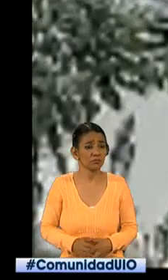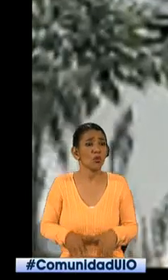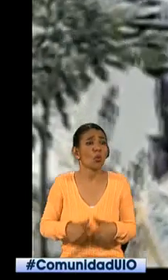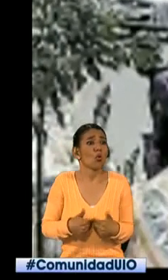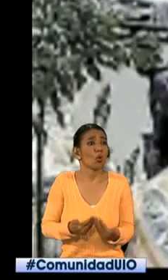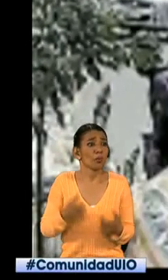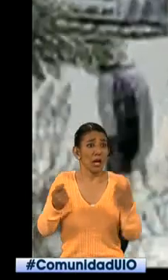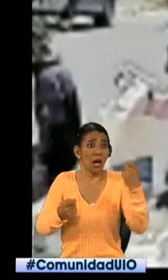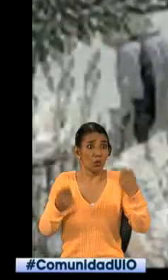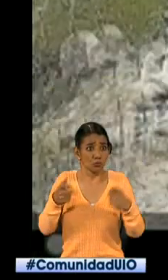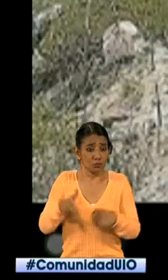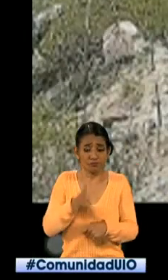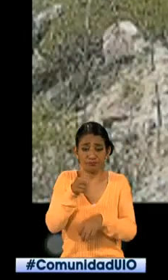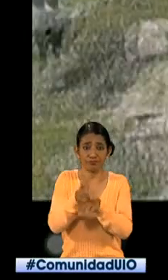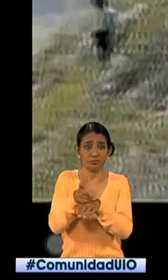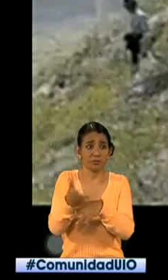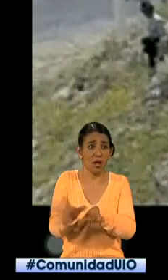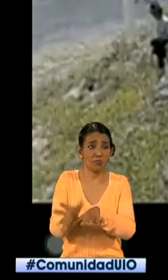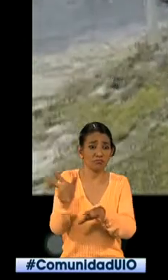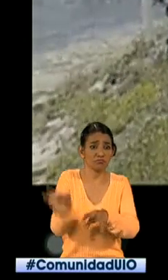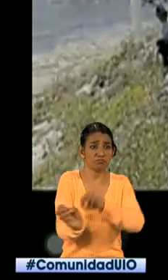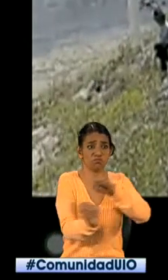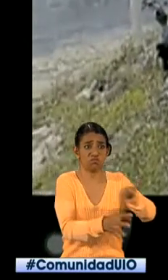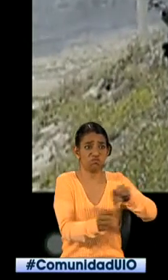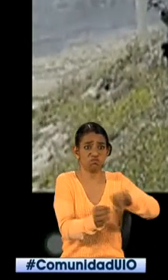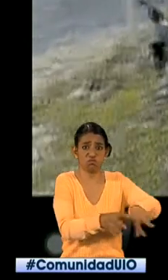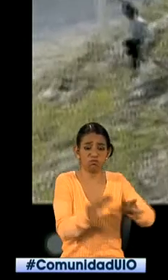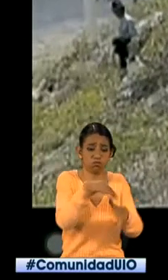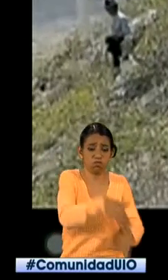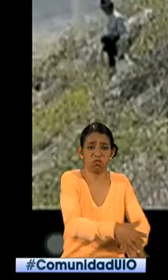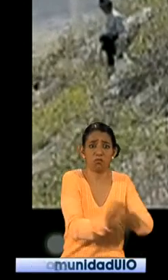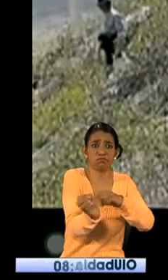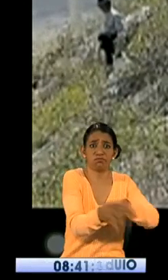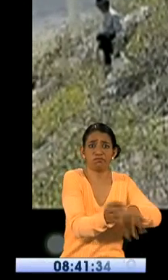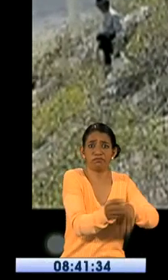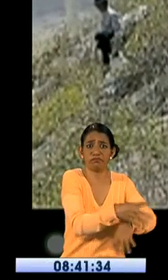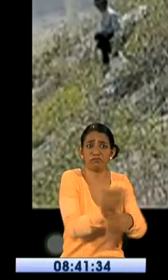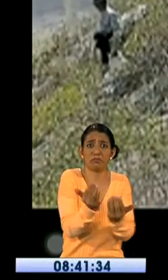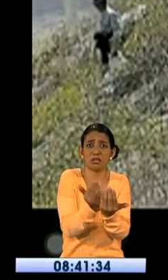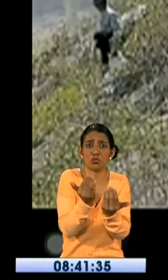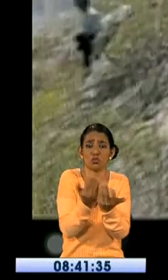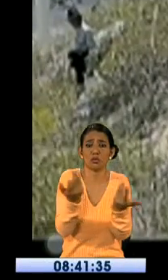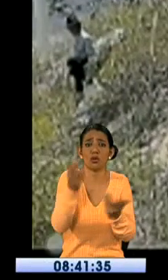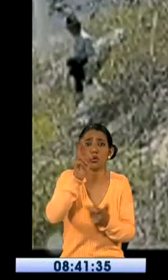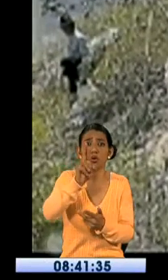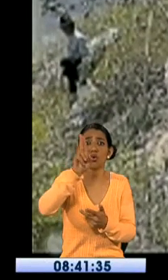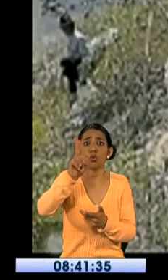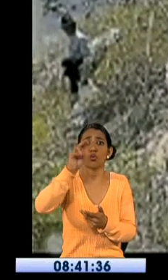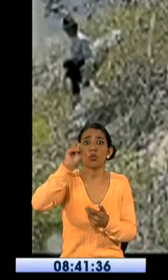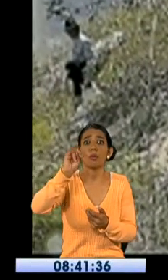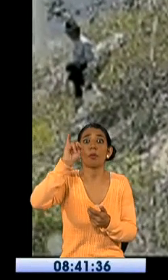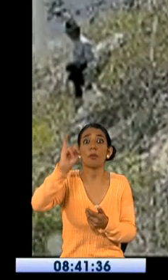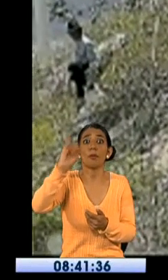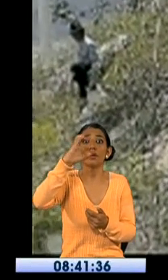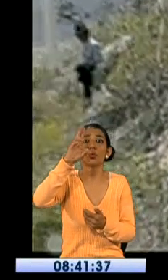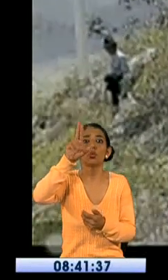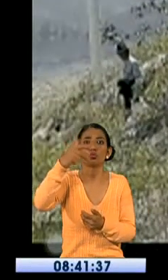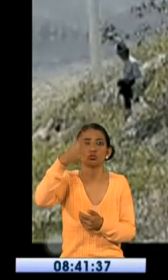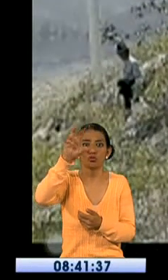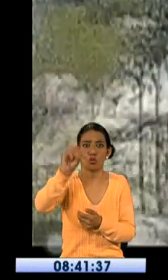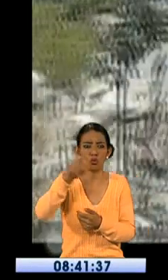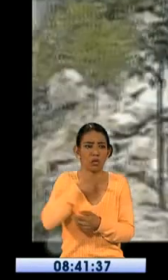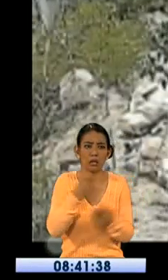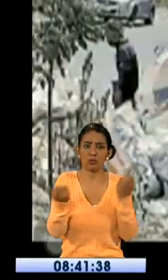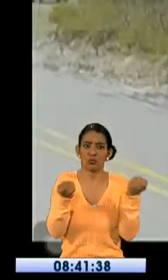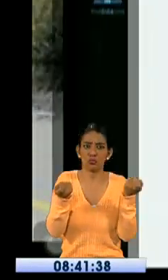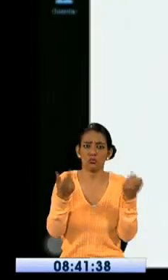auto. Miren, ahí van llegando. A las laderas. Es increíble. Rumicucho, autoridades. Hay que hacer mucho